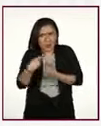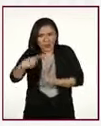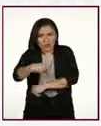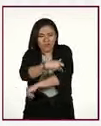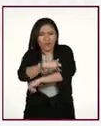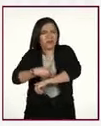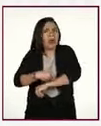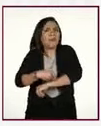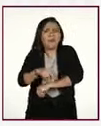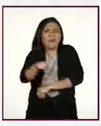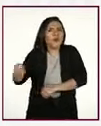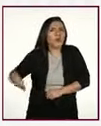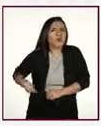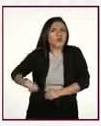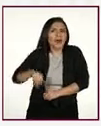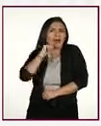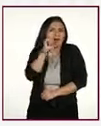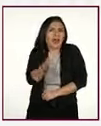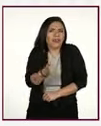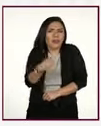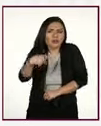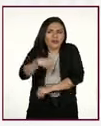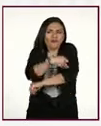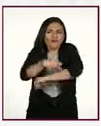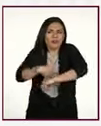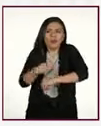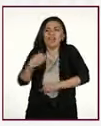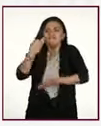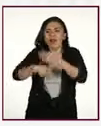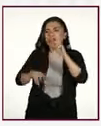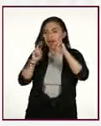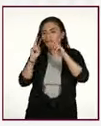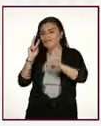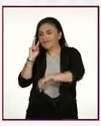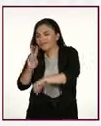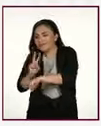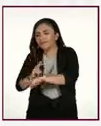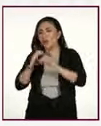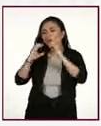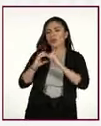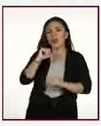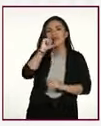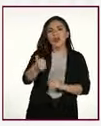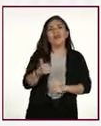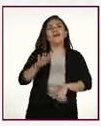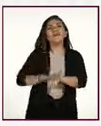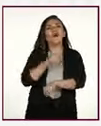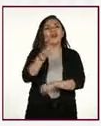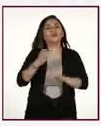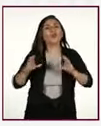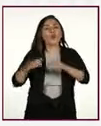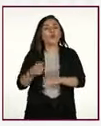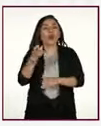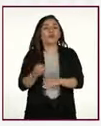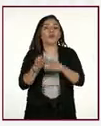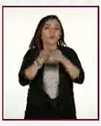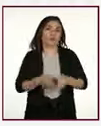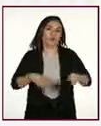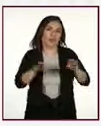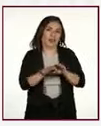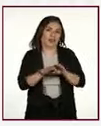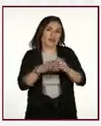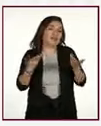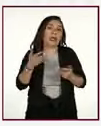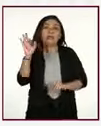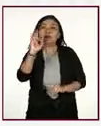ese nido familiar que no lo cuida, no la cuida, ¿no? Entonces es por eso que la comunidad es muy importante. Porque